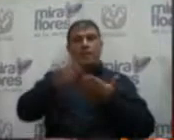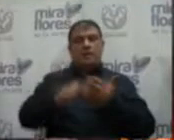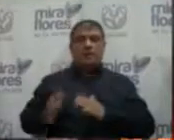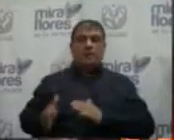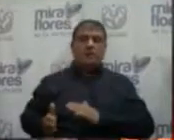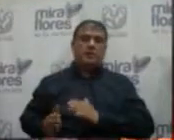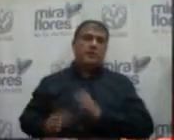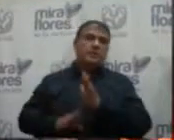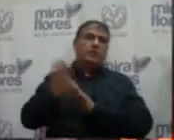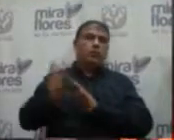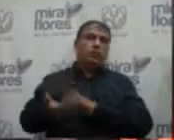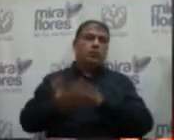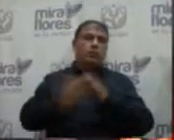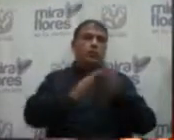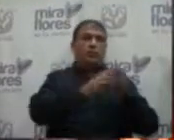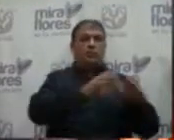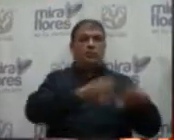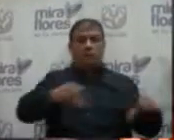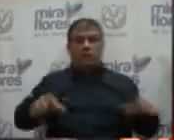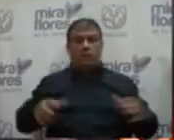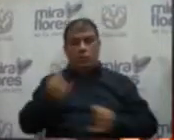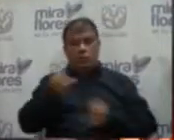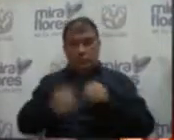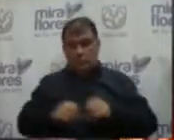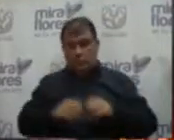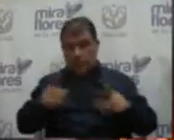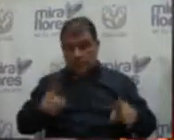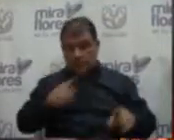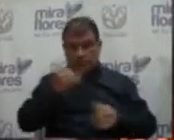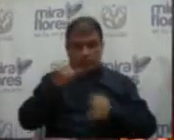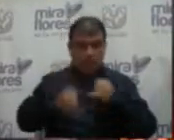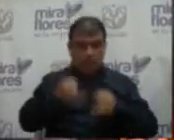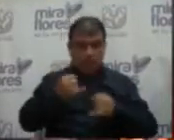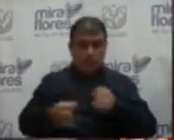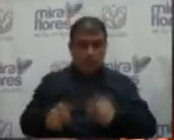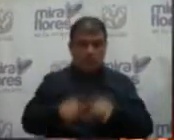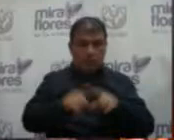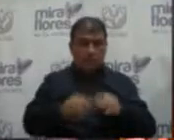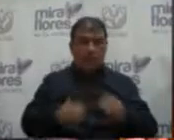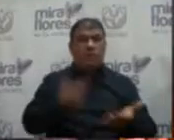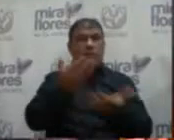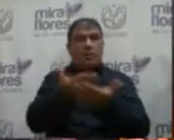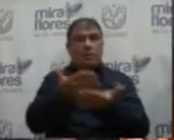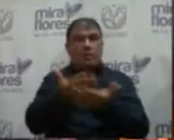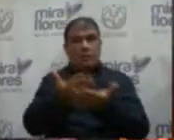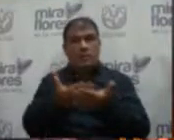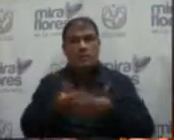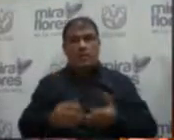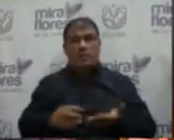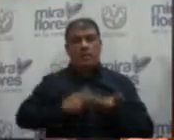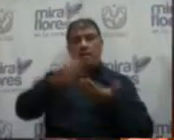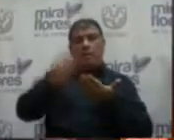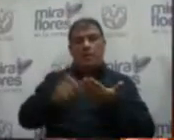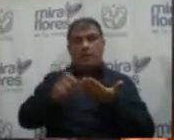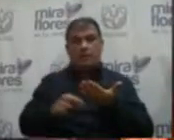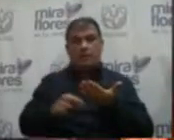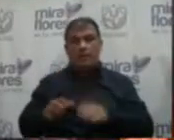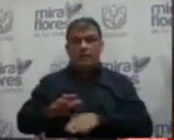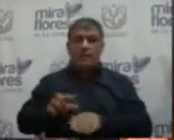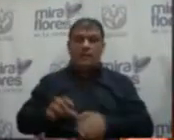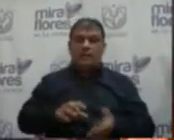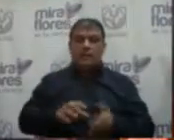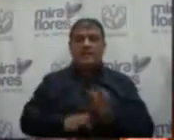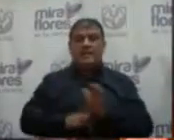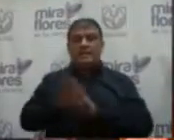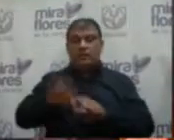urbano. En los últimos días estamos terminando también de plantear el plan de desarrollo urbano que irá